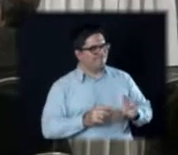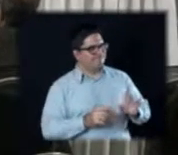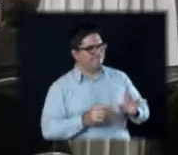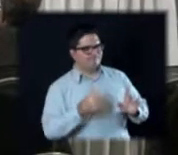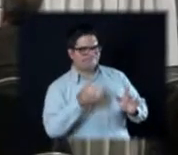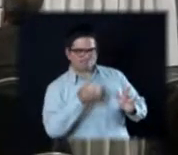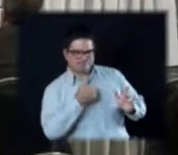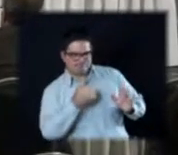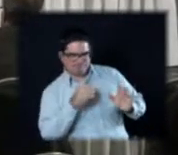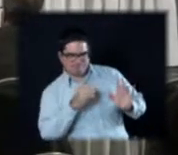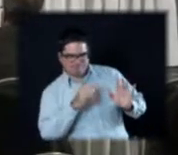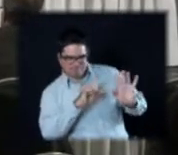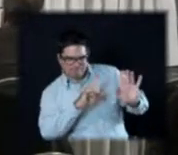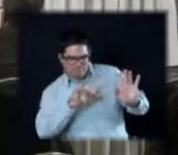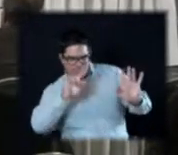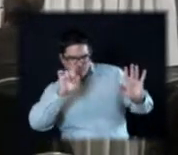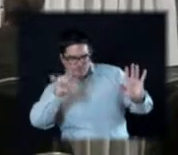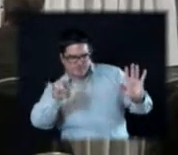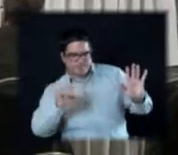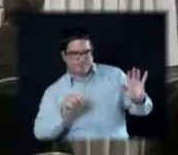Tengo una pregunta.